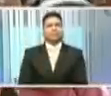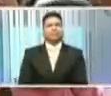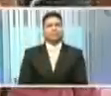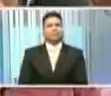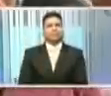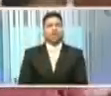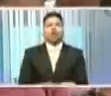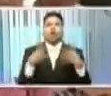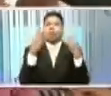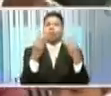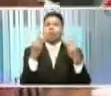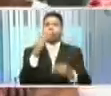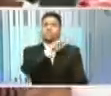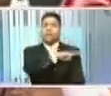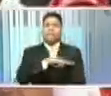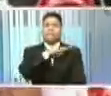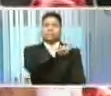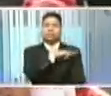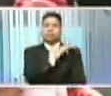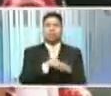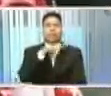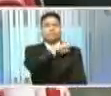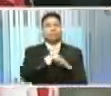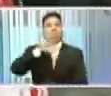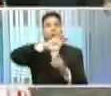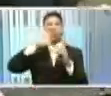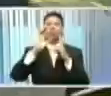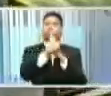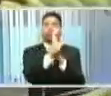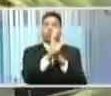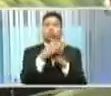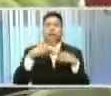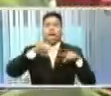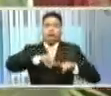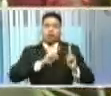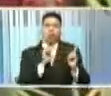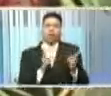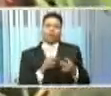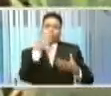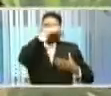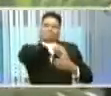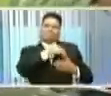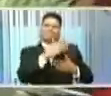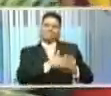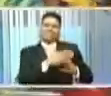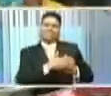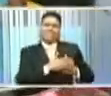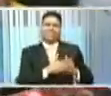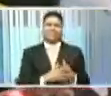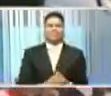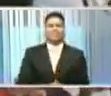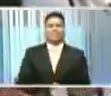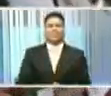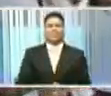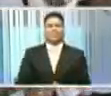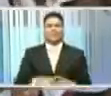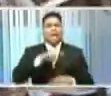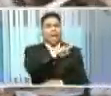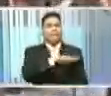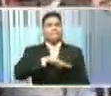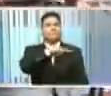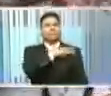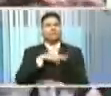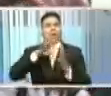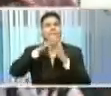y muchas otras misiones, la misión Cultura, Corazón Adentro, la misión Barrio